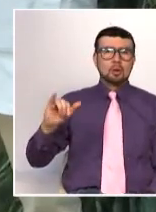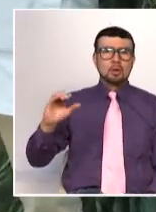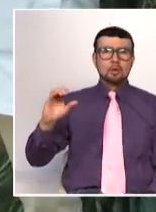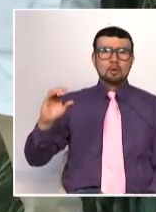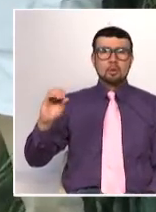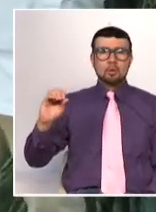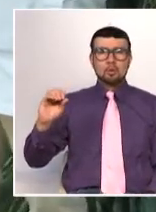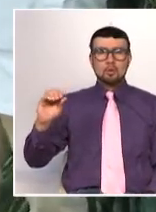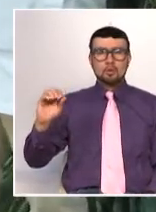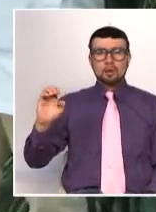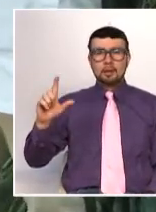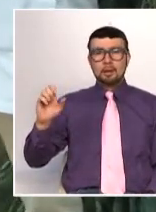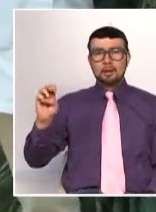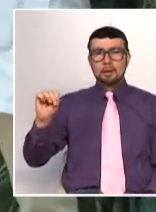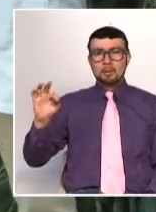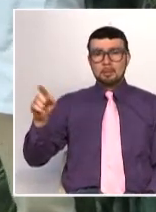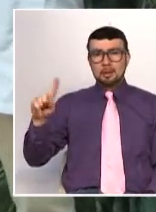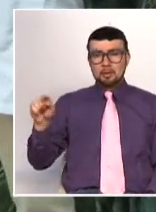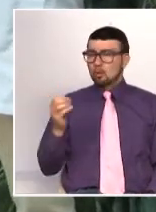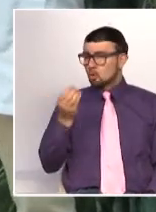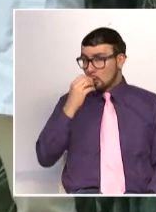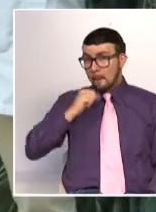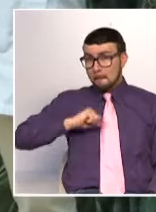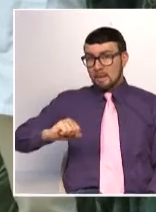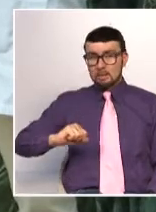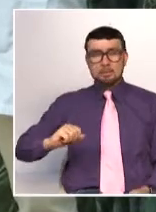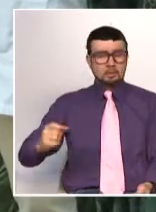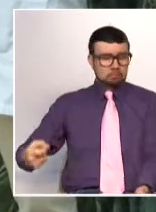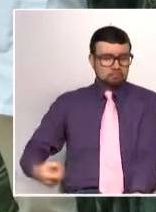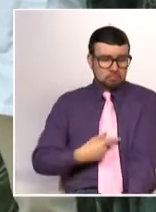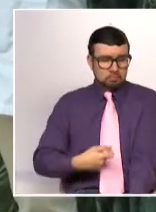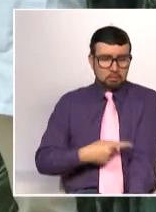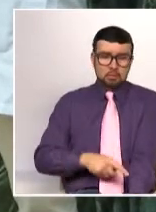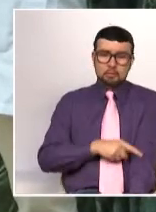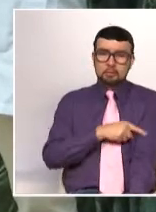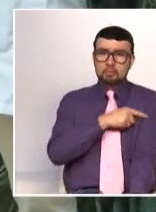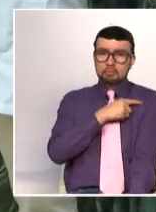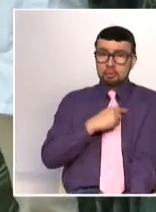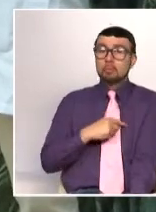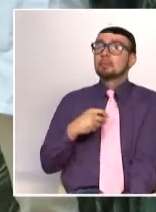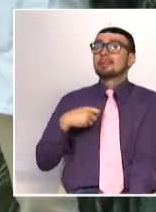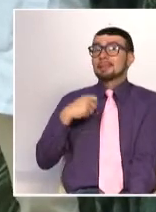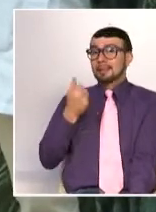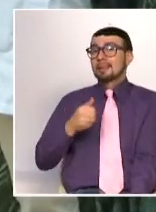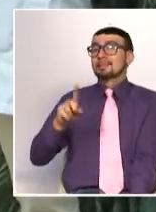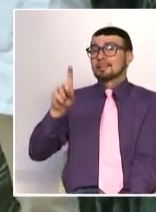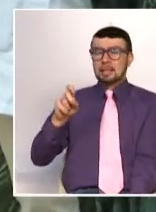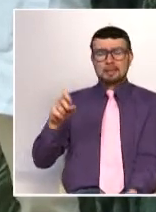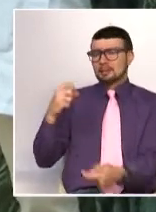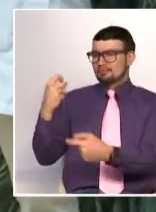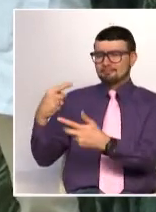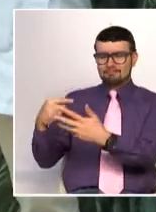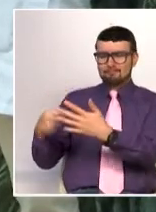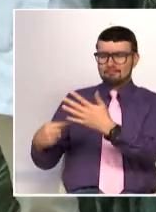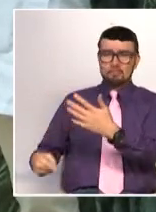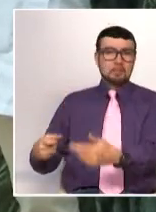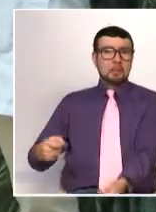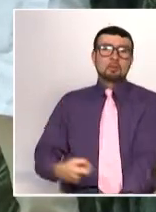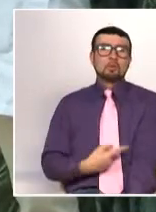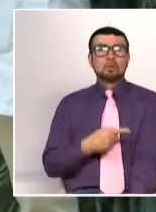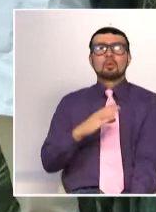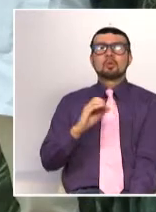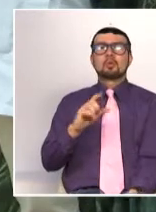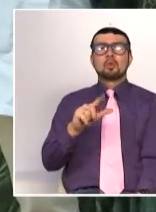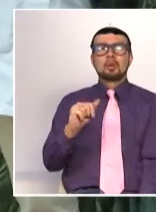con vitaminas suelos con oligoelementos 16 oligoelementos y minerales colocamos colágeno colocamos